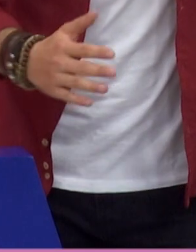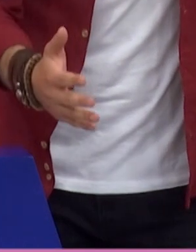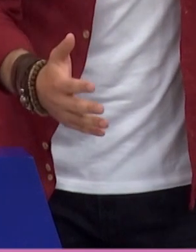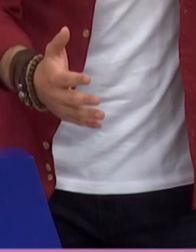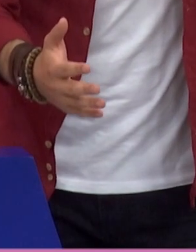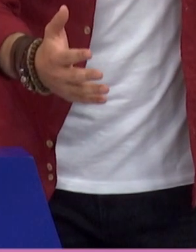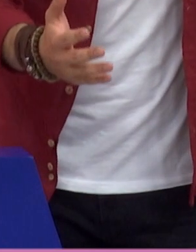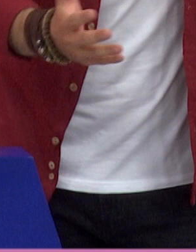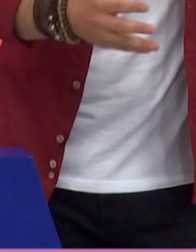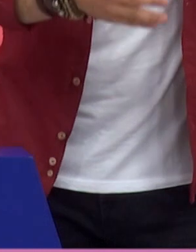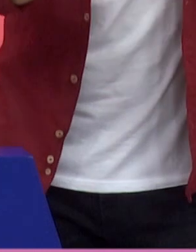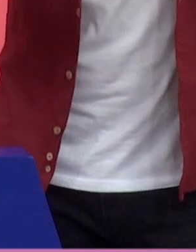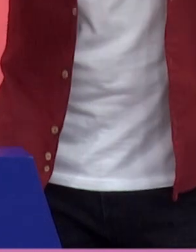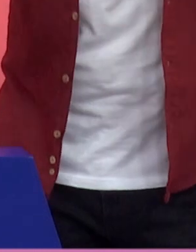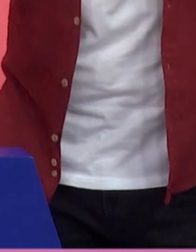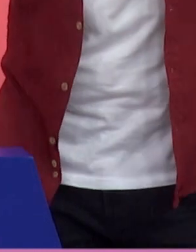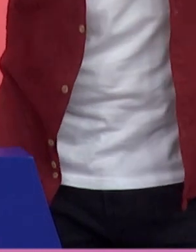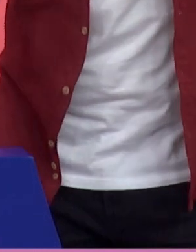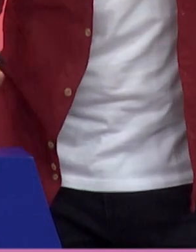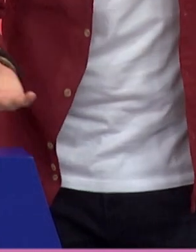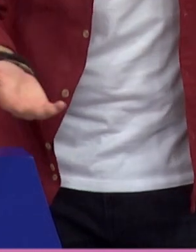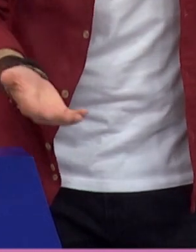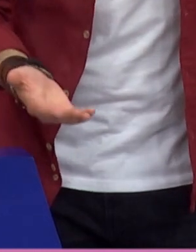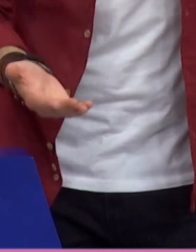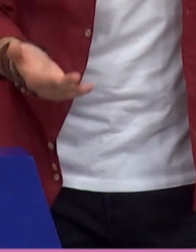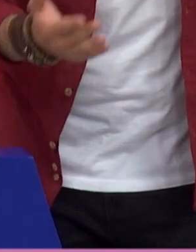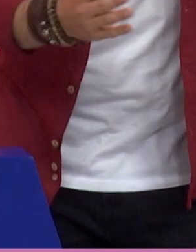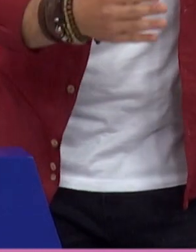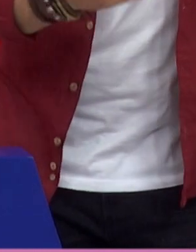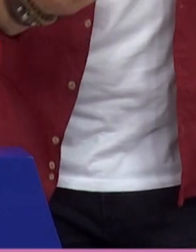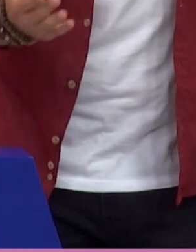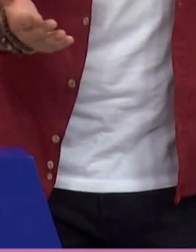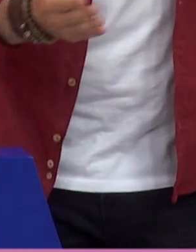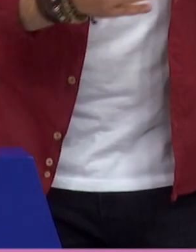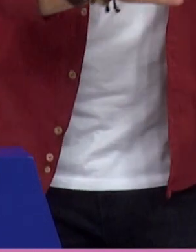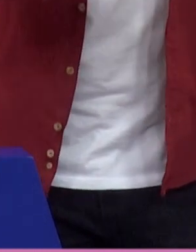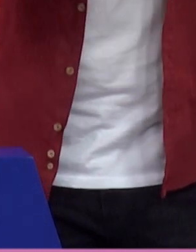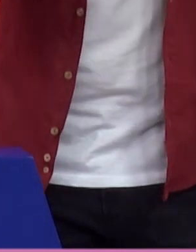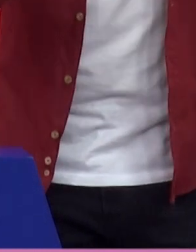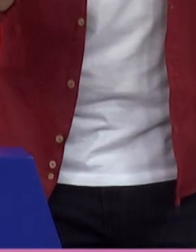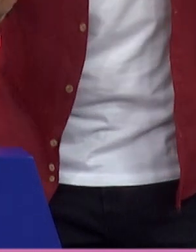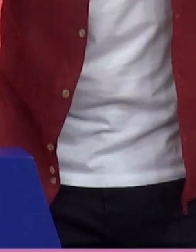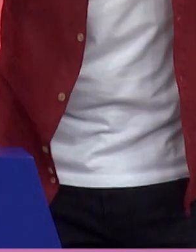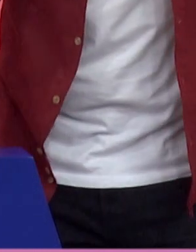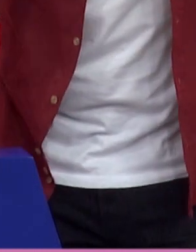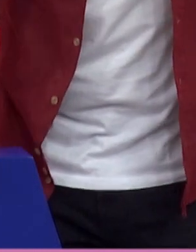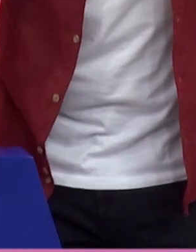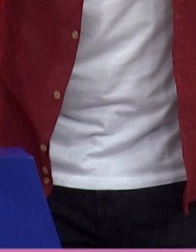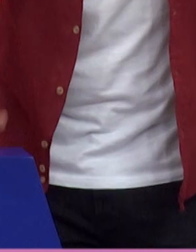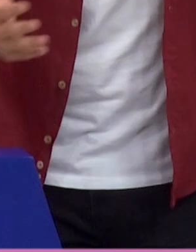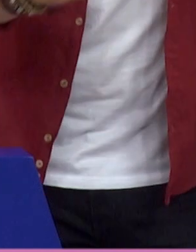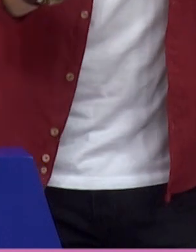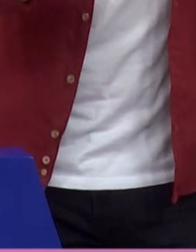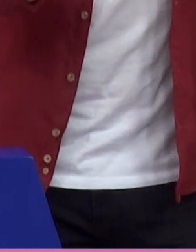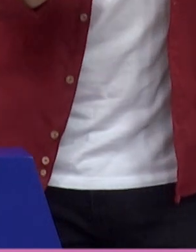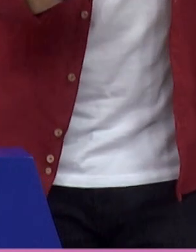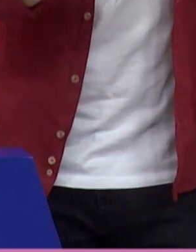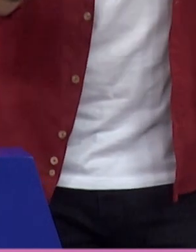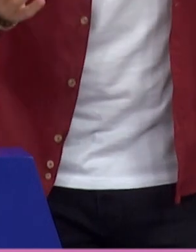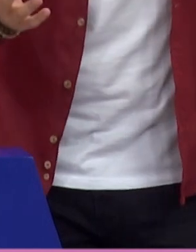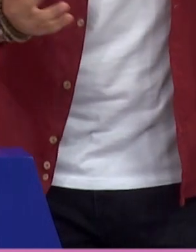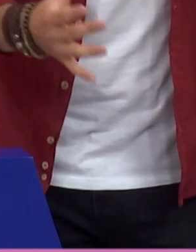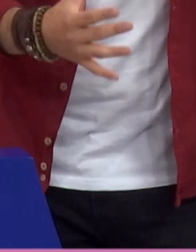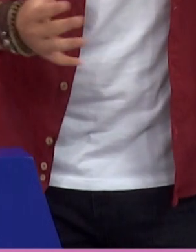por la cocina, por cómo es que se transforman los ingredientes en los platillos que gusta tanto comer. Yo siempre he